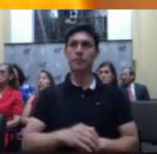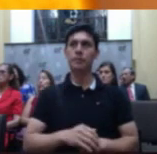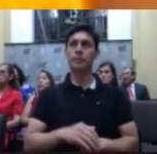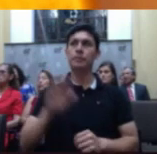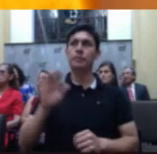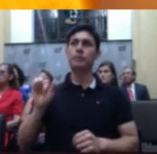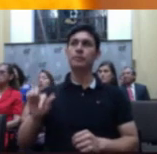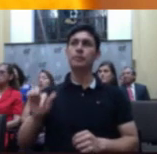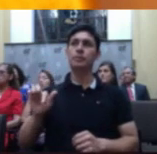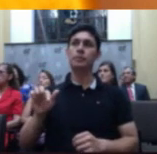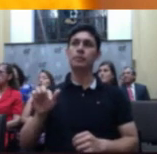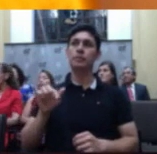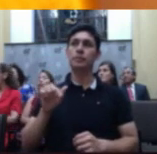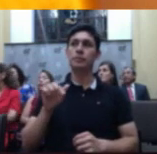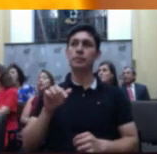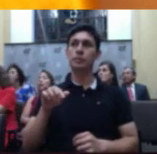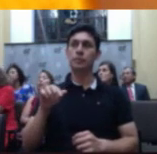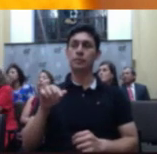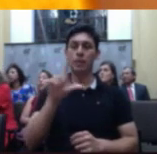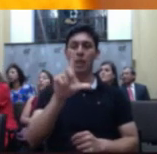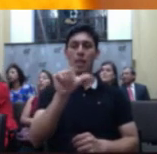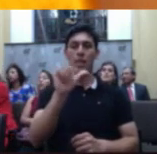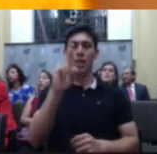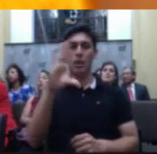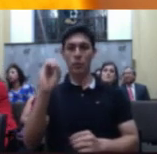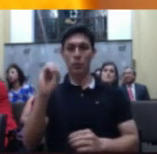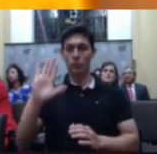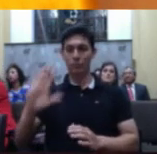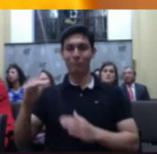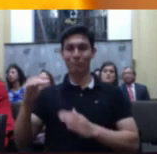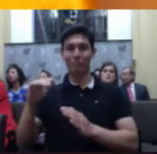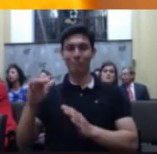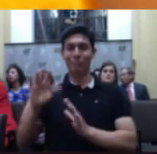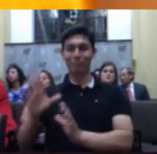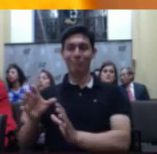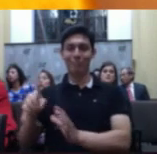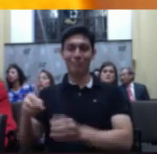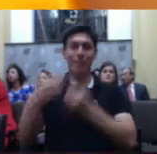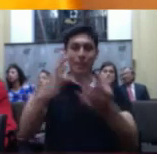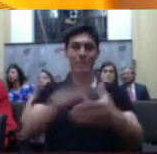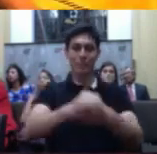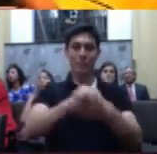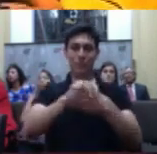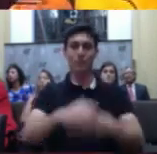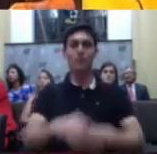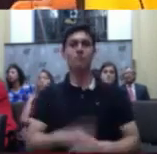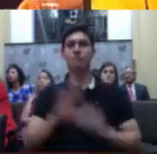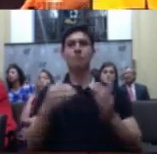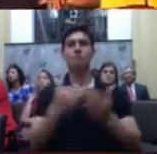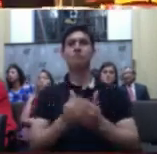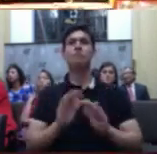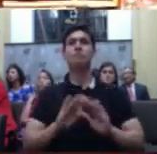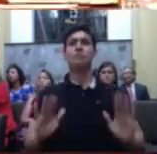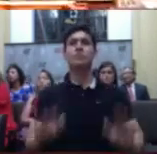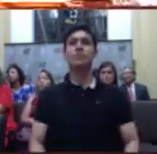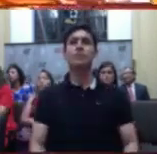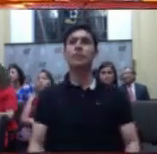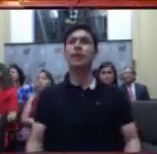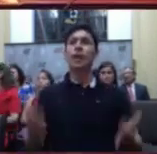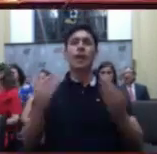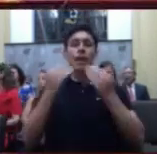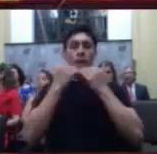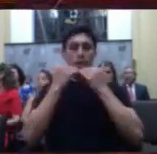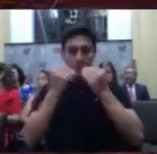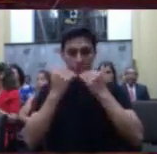Red Desconcentrada de Bagliati e Salud. Es todo, señor alcalde. Muy bien, muchas gracias por las